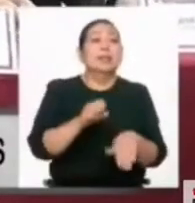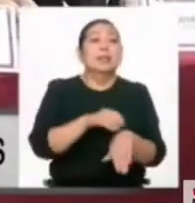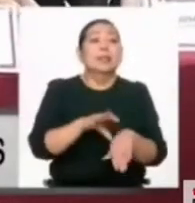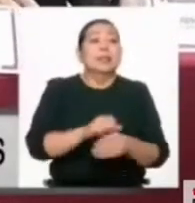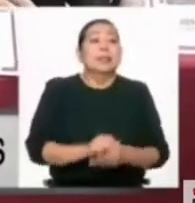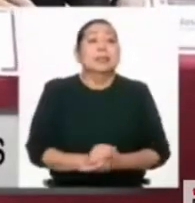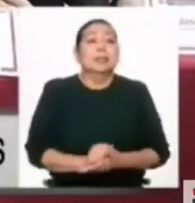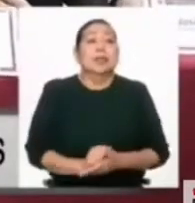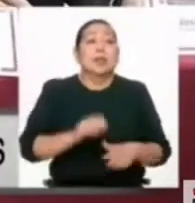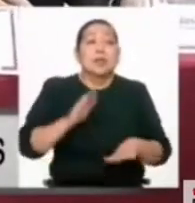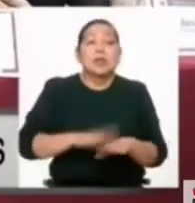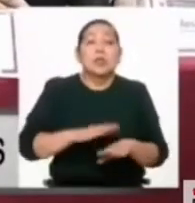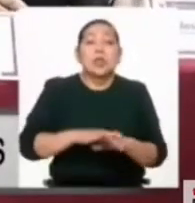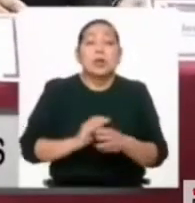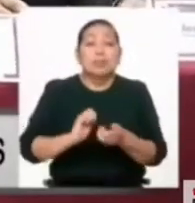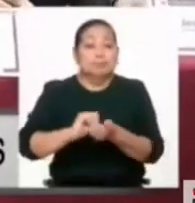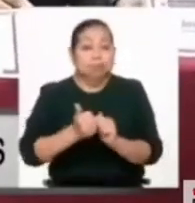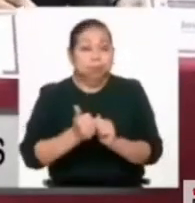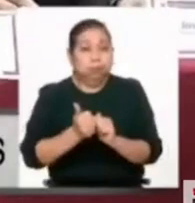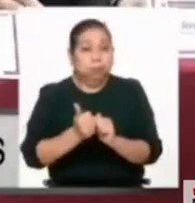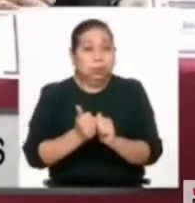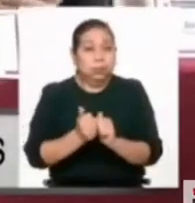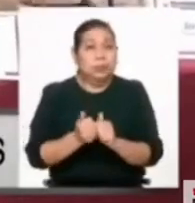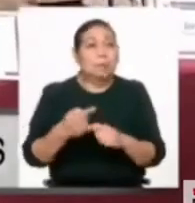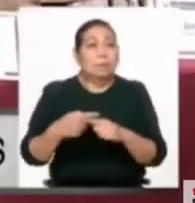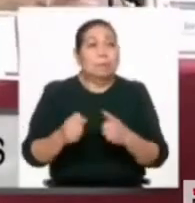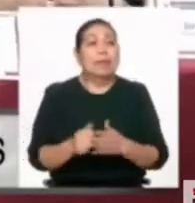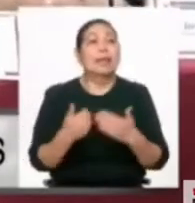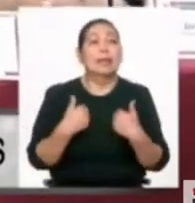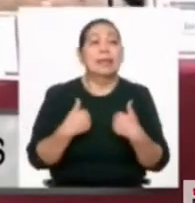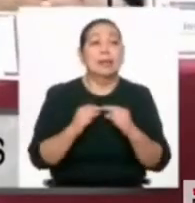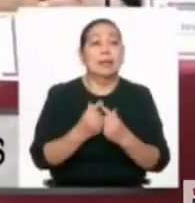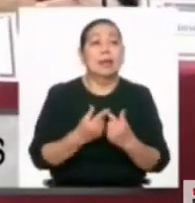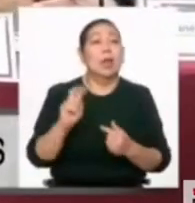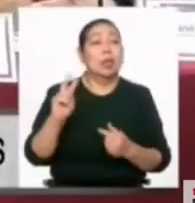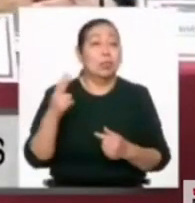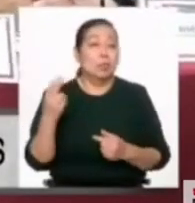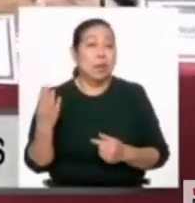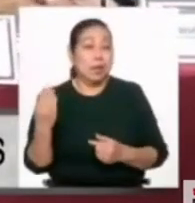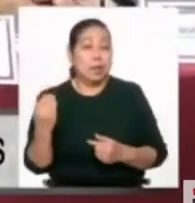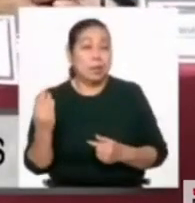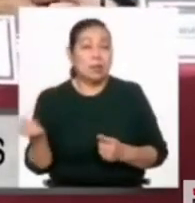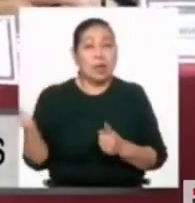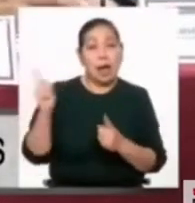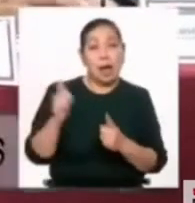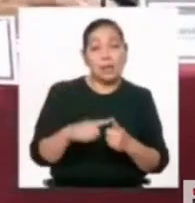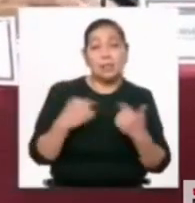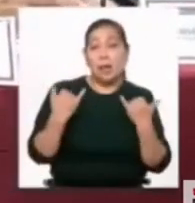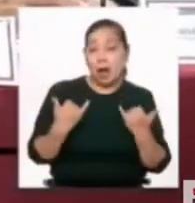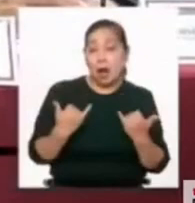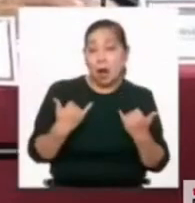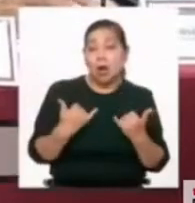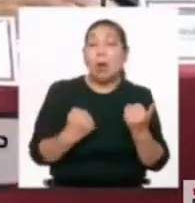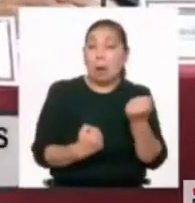Consejo, referido a la conversión de plazas eventuales que tiene el sector desde el 2014 y que hasta la fecha